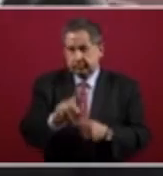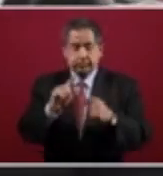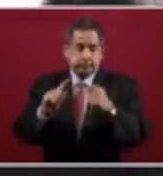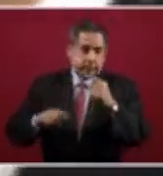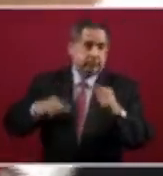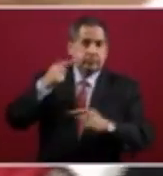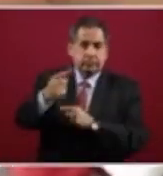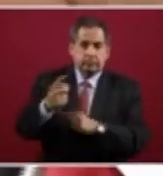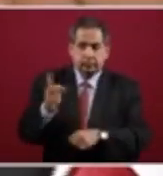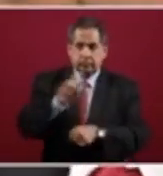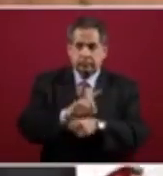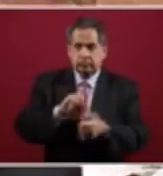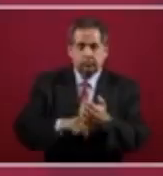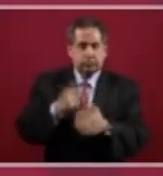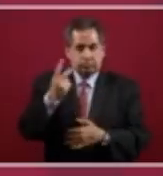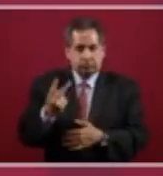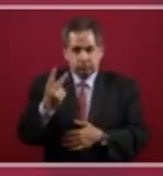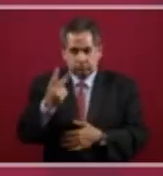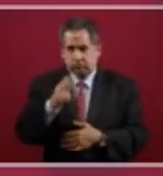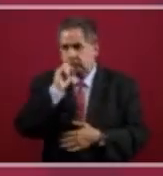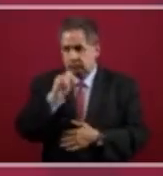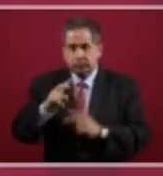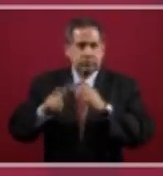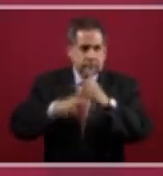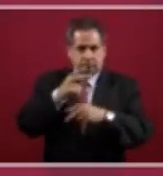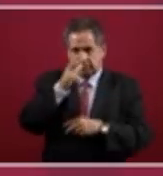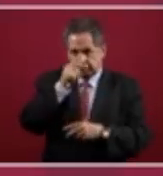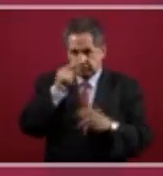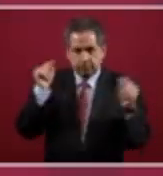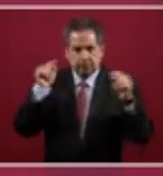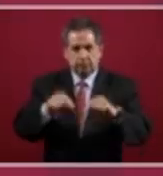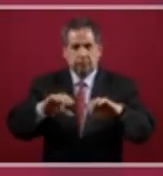2 vamos a Hermosillo